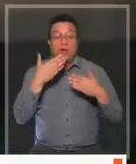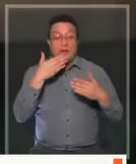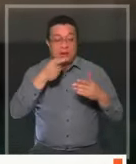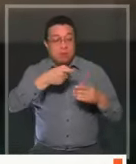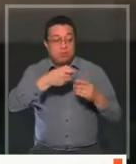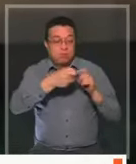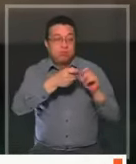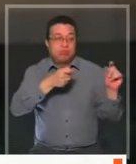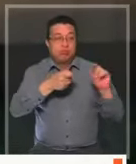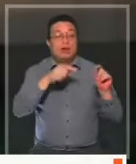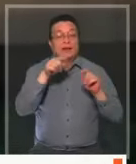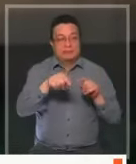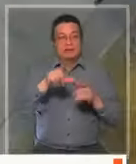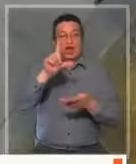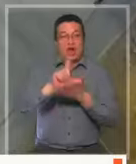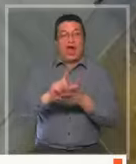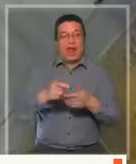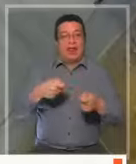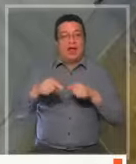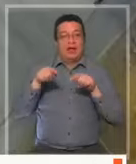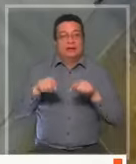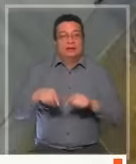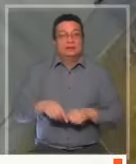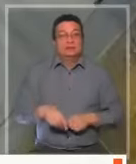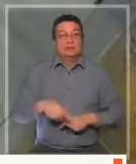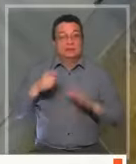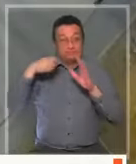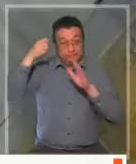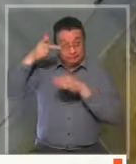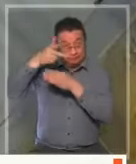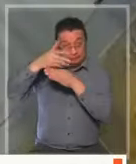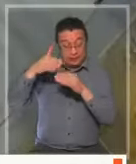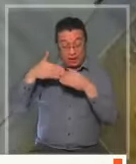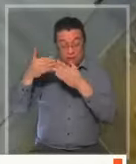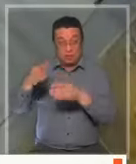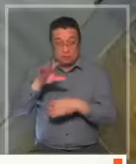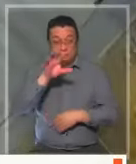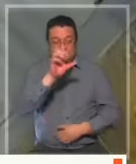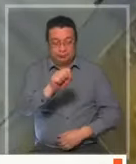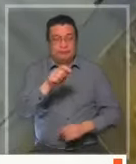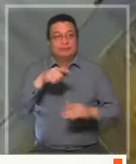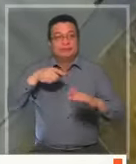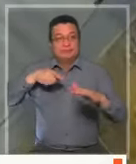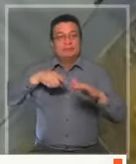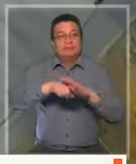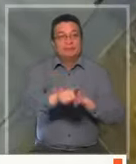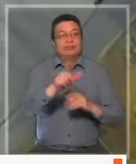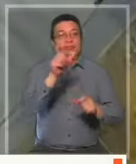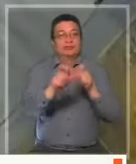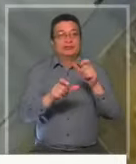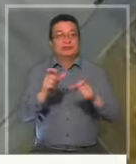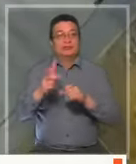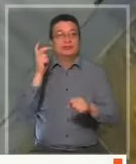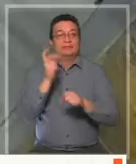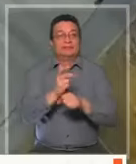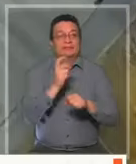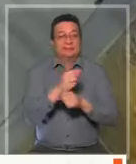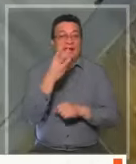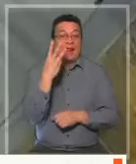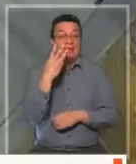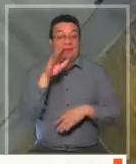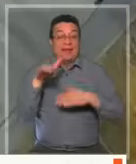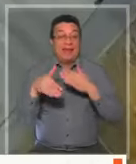también desde este local comercial. La cámara de afuera también registró la entrada de los delincuentes a la armería 3 de